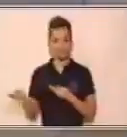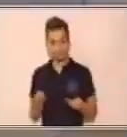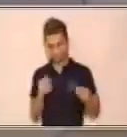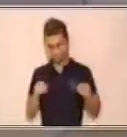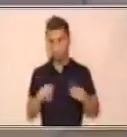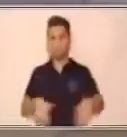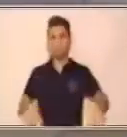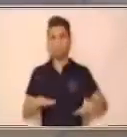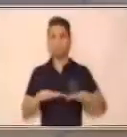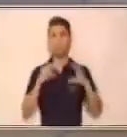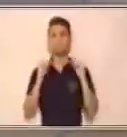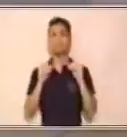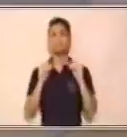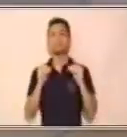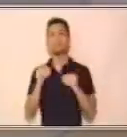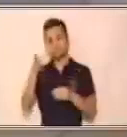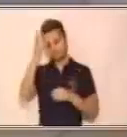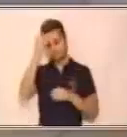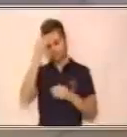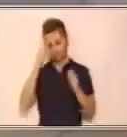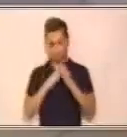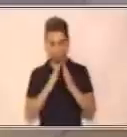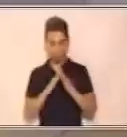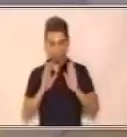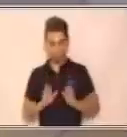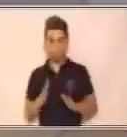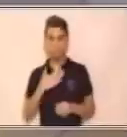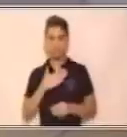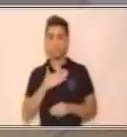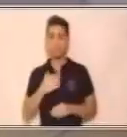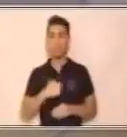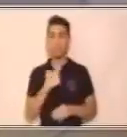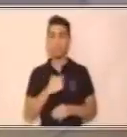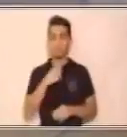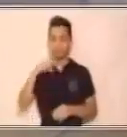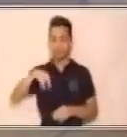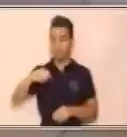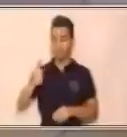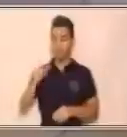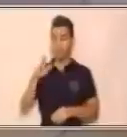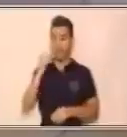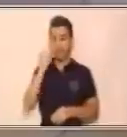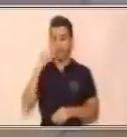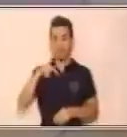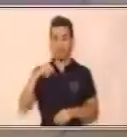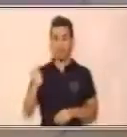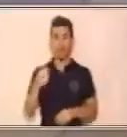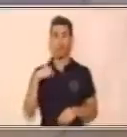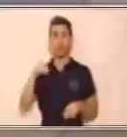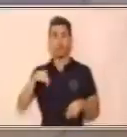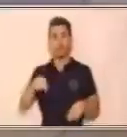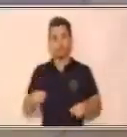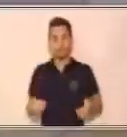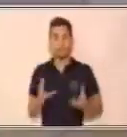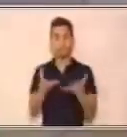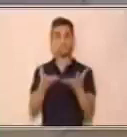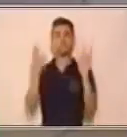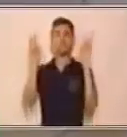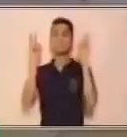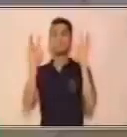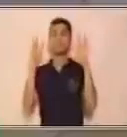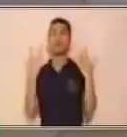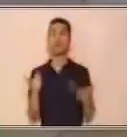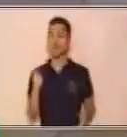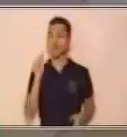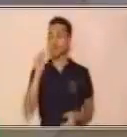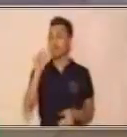Bienvenido a este espacio educativo Aprendo en Casa. Soy Marina Palala y en esta oportunidad desarrollaré el tema